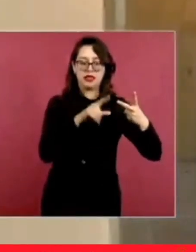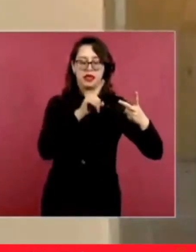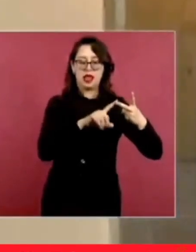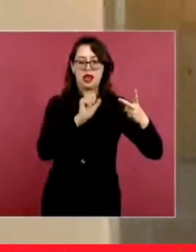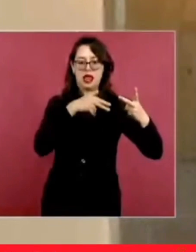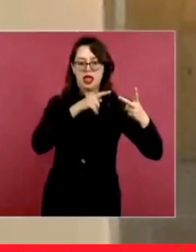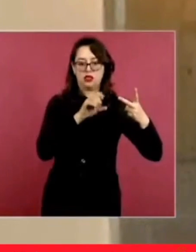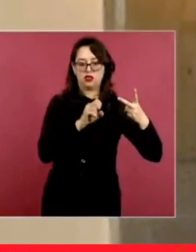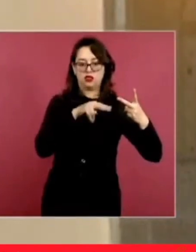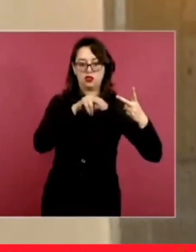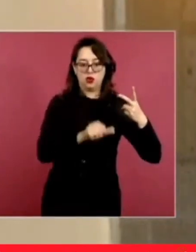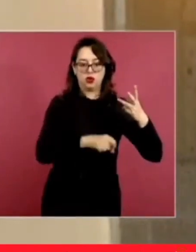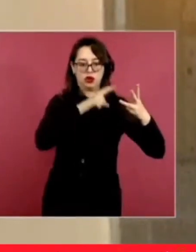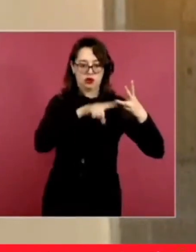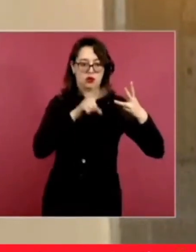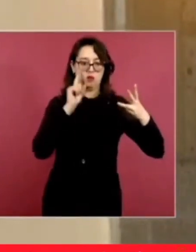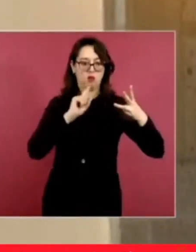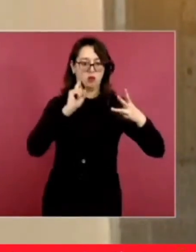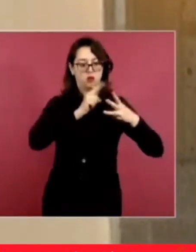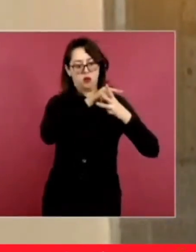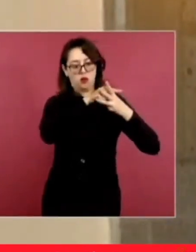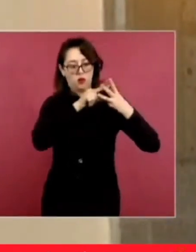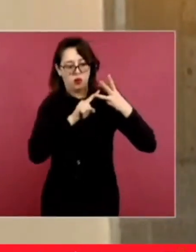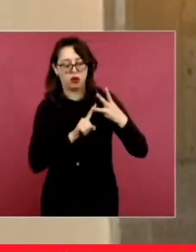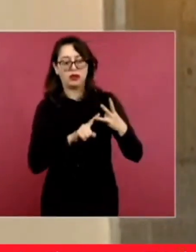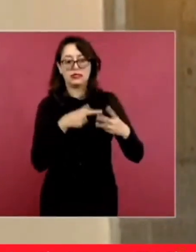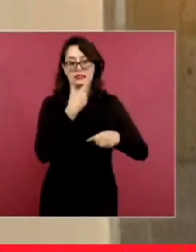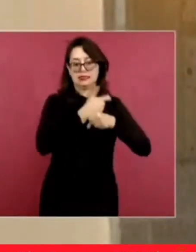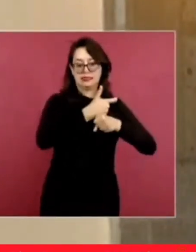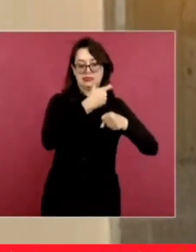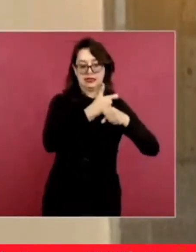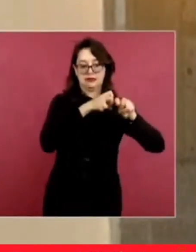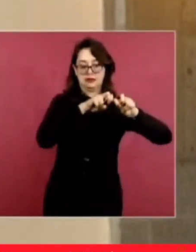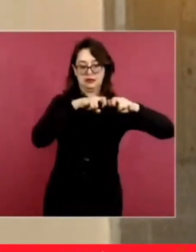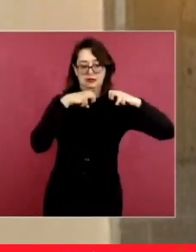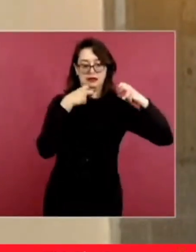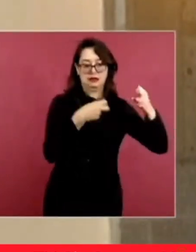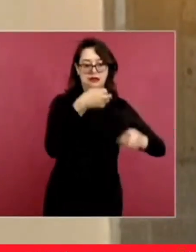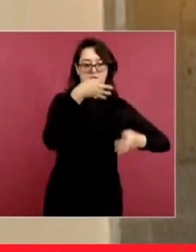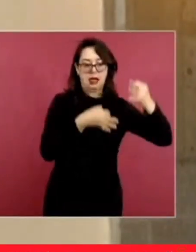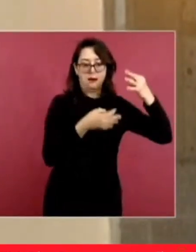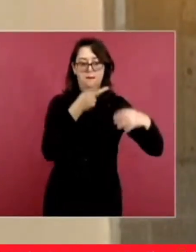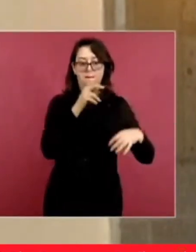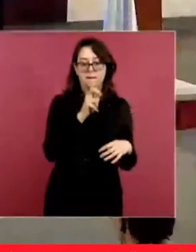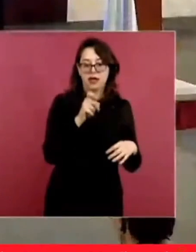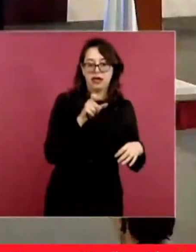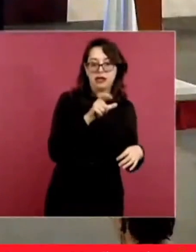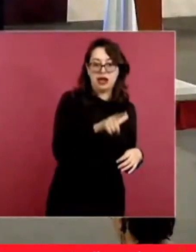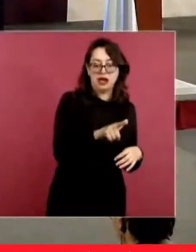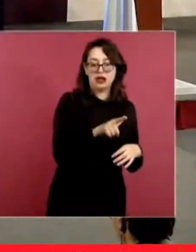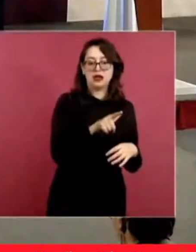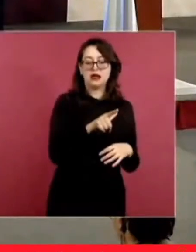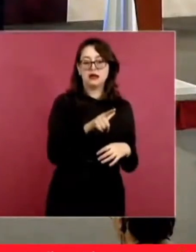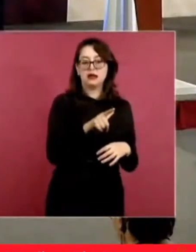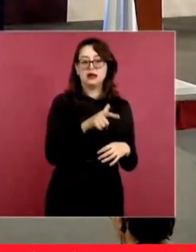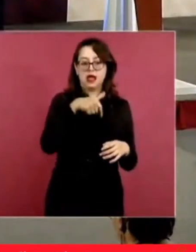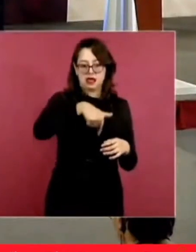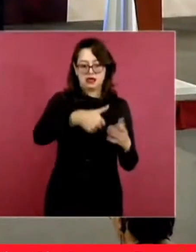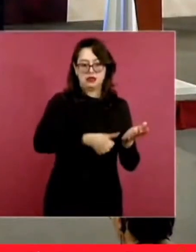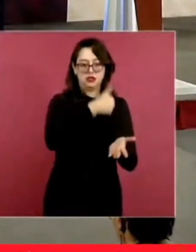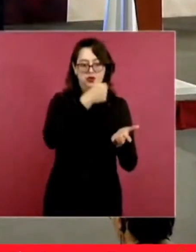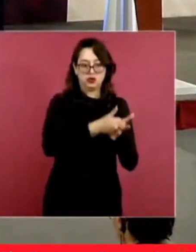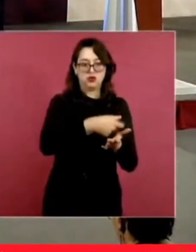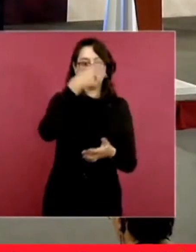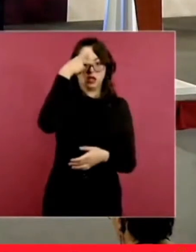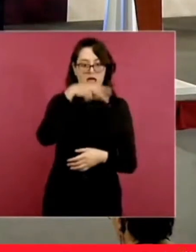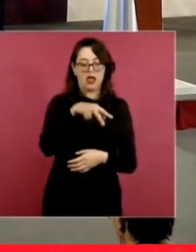Velasco Villavicencio del séptimo Tribunal Colegiado en materia penal del primer circuito, aquí en la Ciudad de México, el